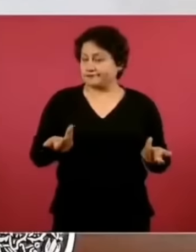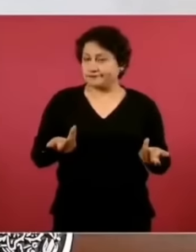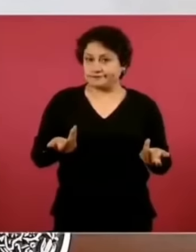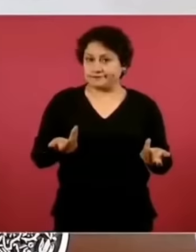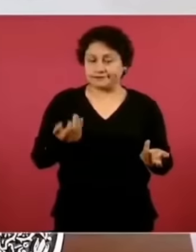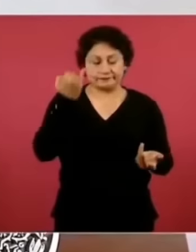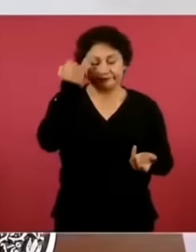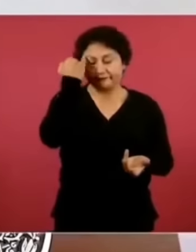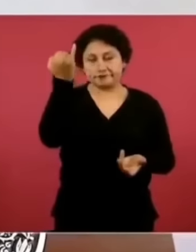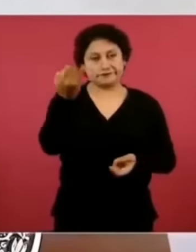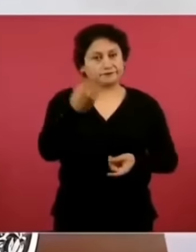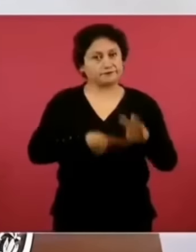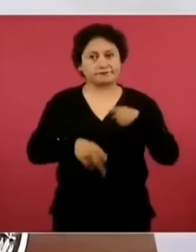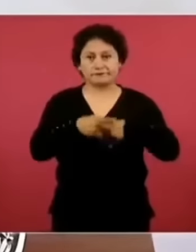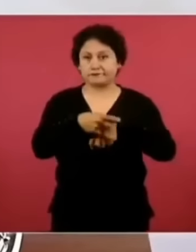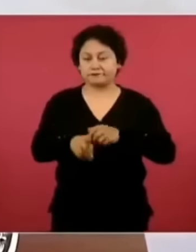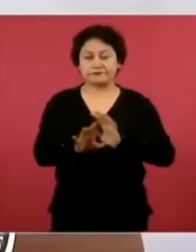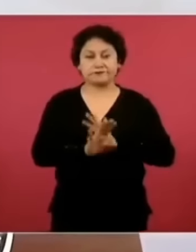no